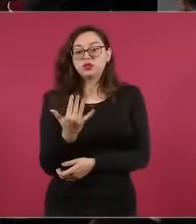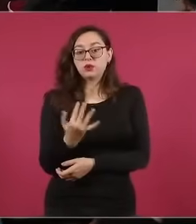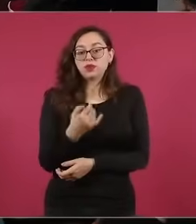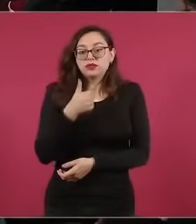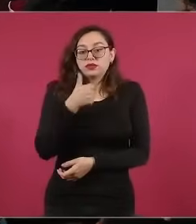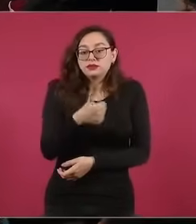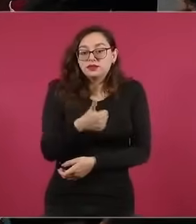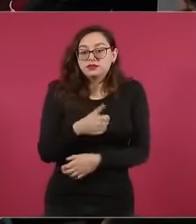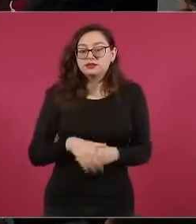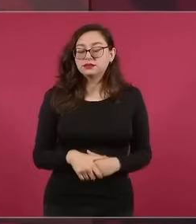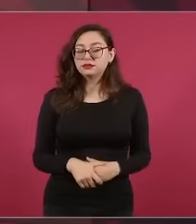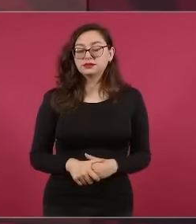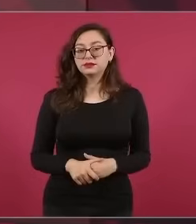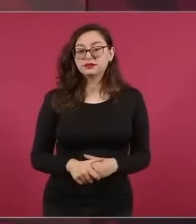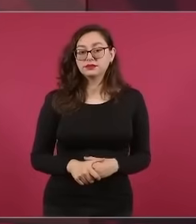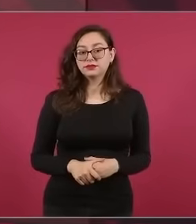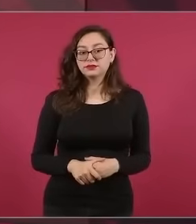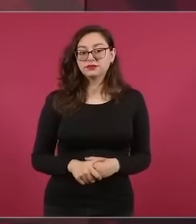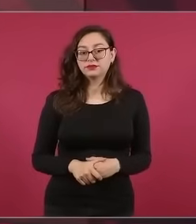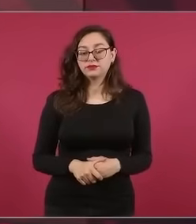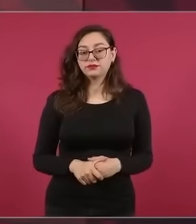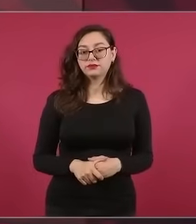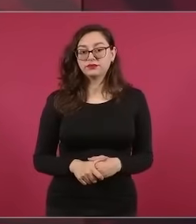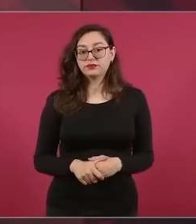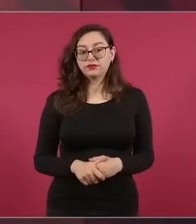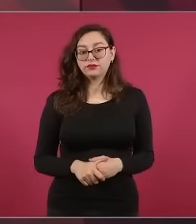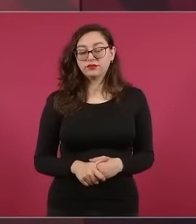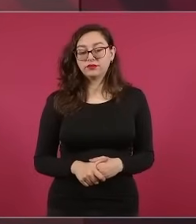256 de 300.